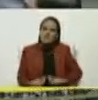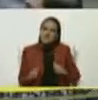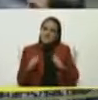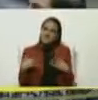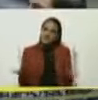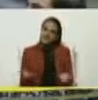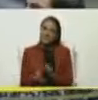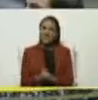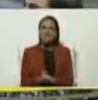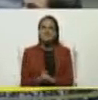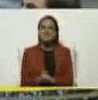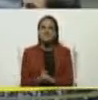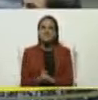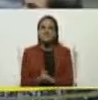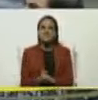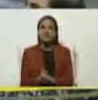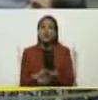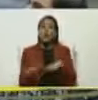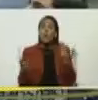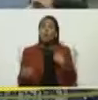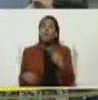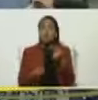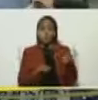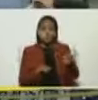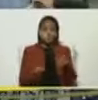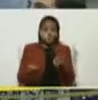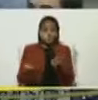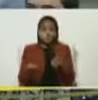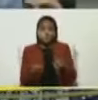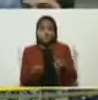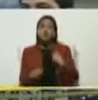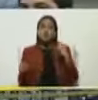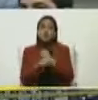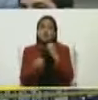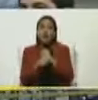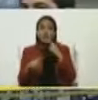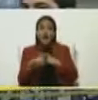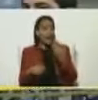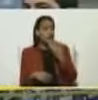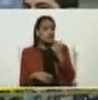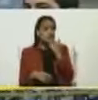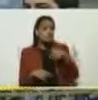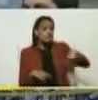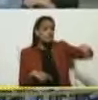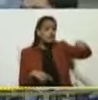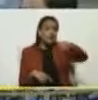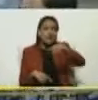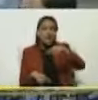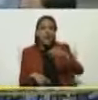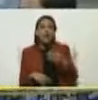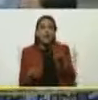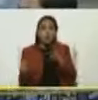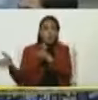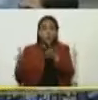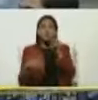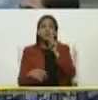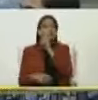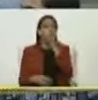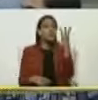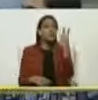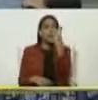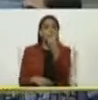El de cuando voy en Metrobús, yo trabajaba aquí mismo, esa ruta 321, ahí está la de Bellas